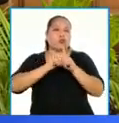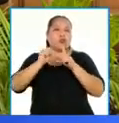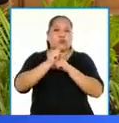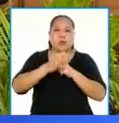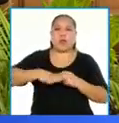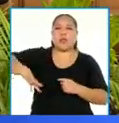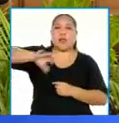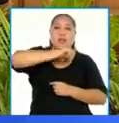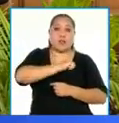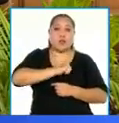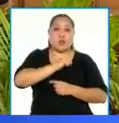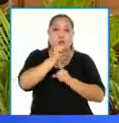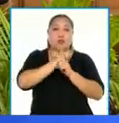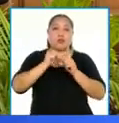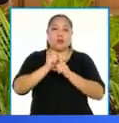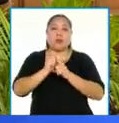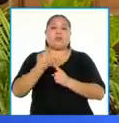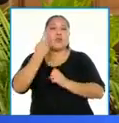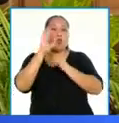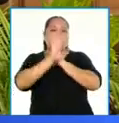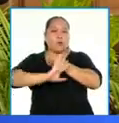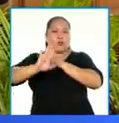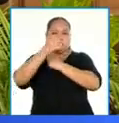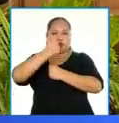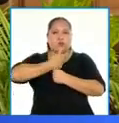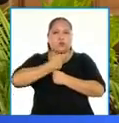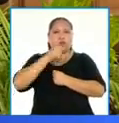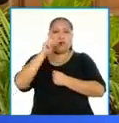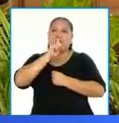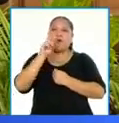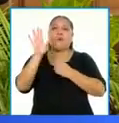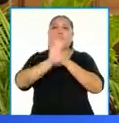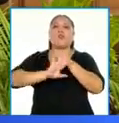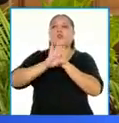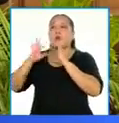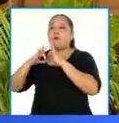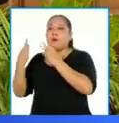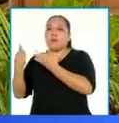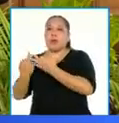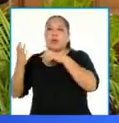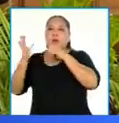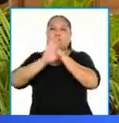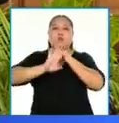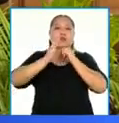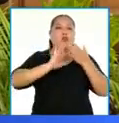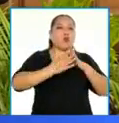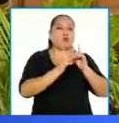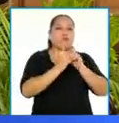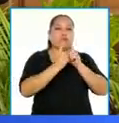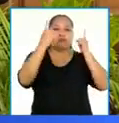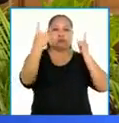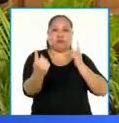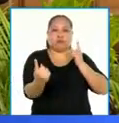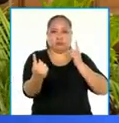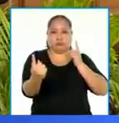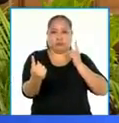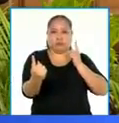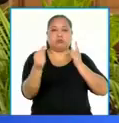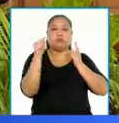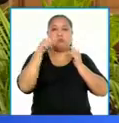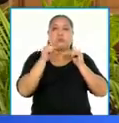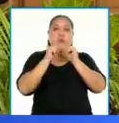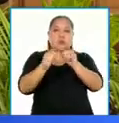de protección, no solo entre las personas, sino familia y la comunidad, y eso, el distanciamiento social, sigue